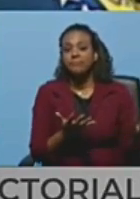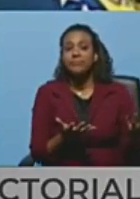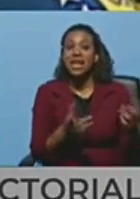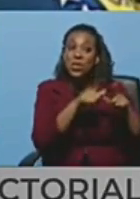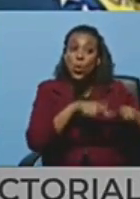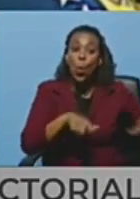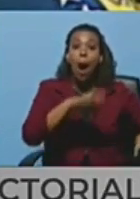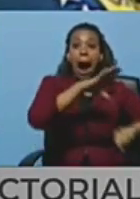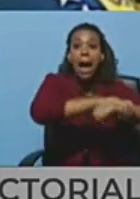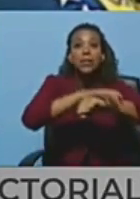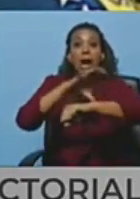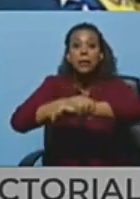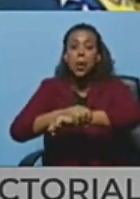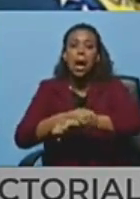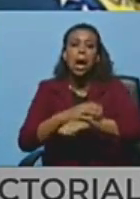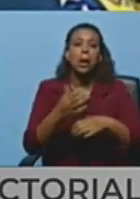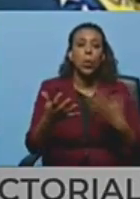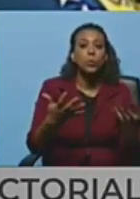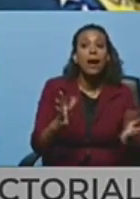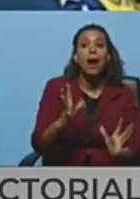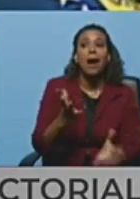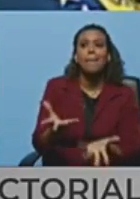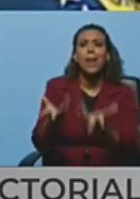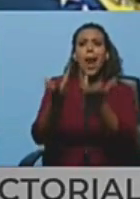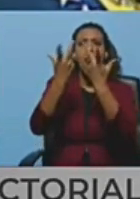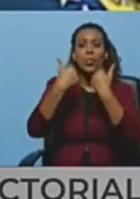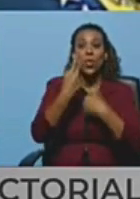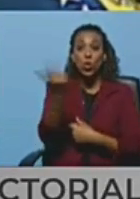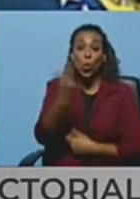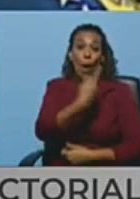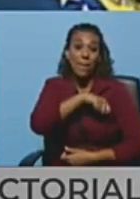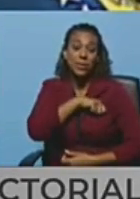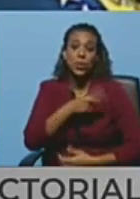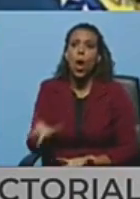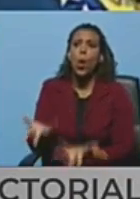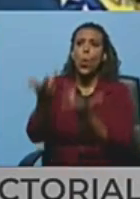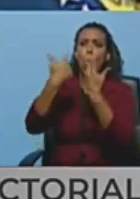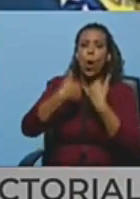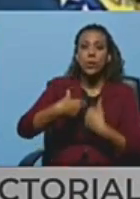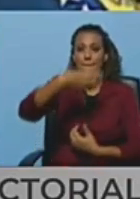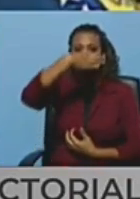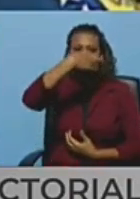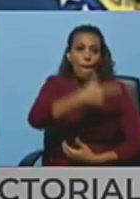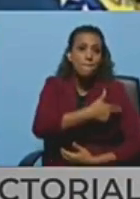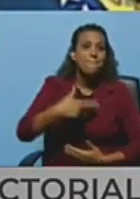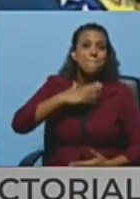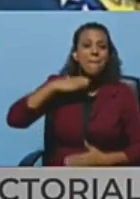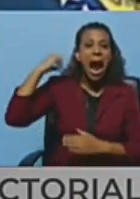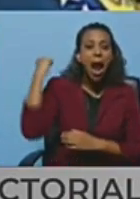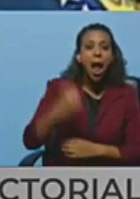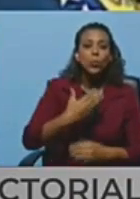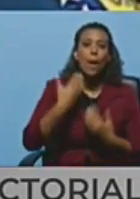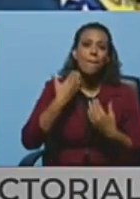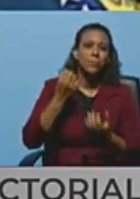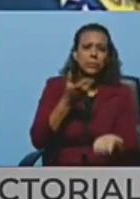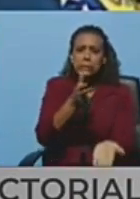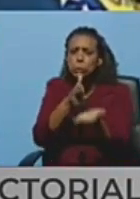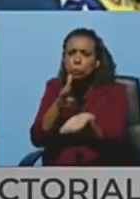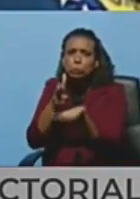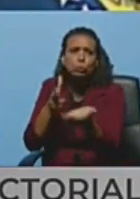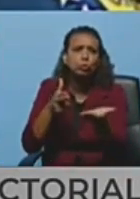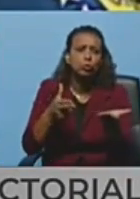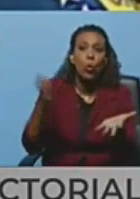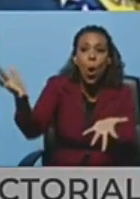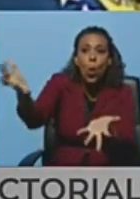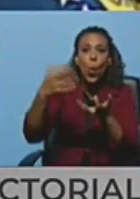Estos dos capturados así los dicen, inclusive hablan ellos de un grupo de mercenarios que están buscando